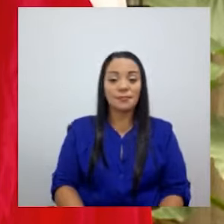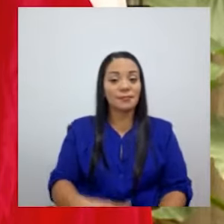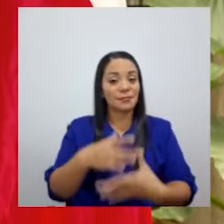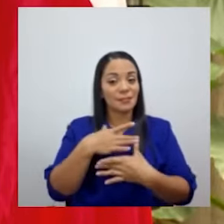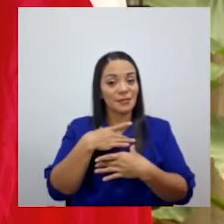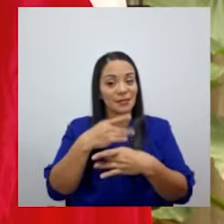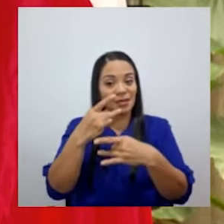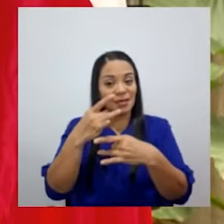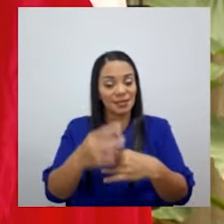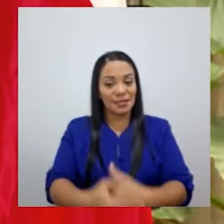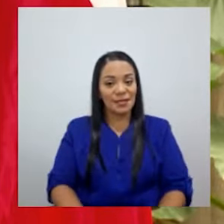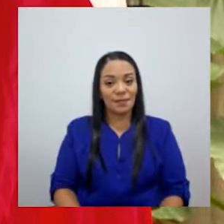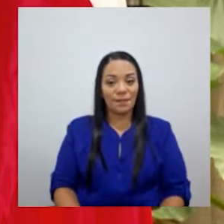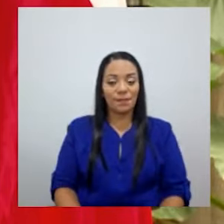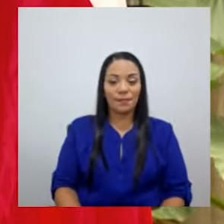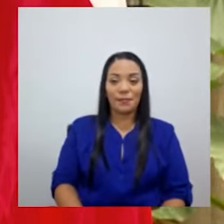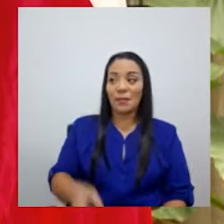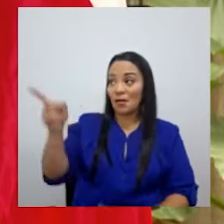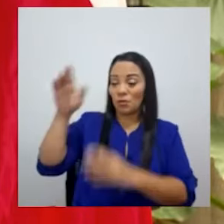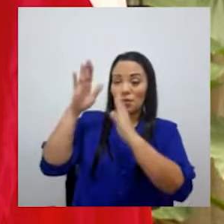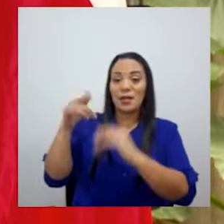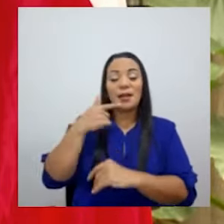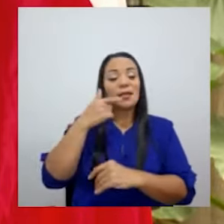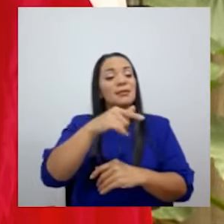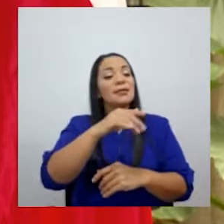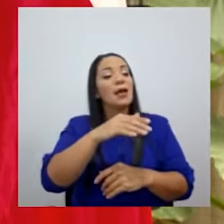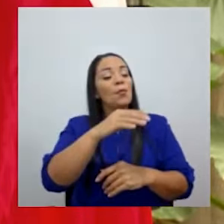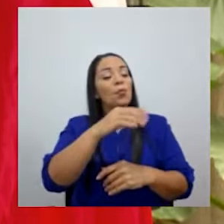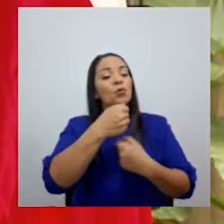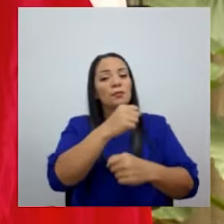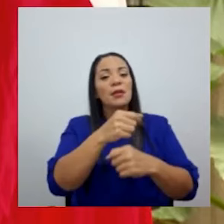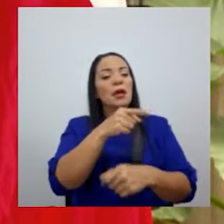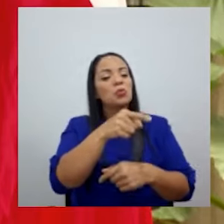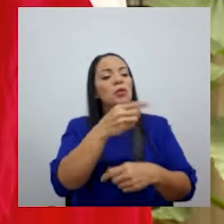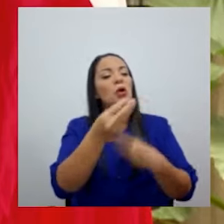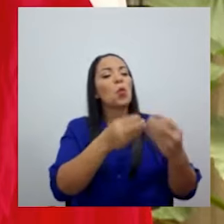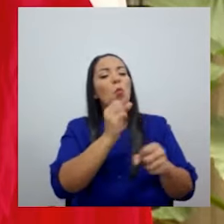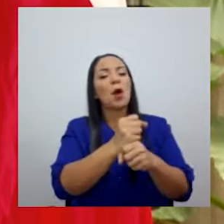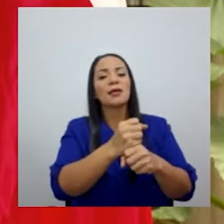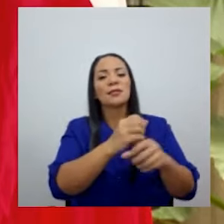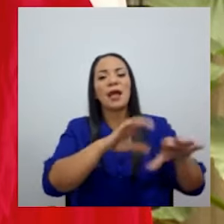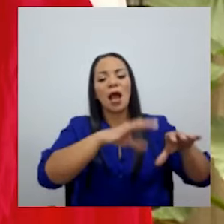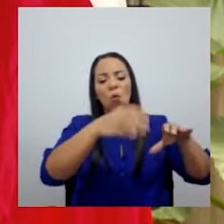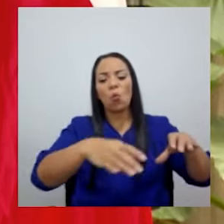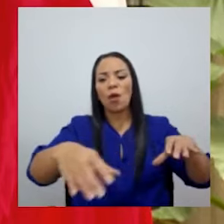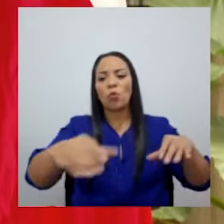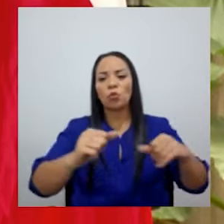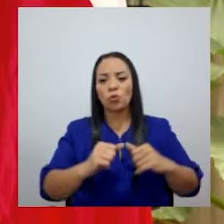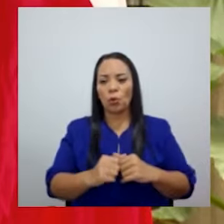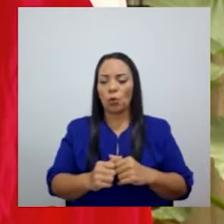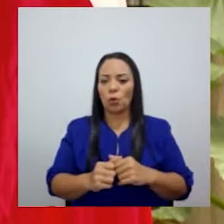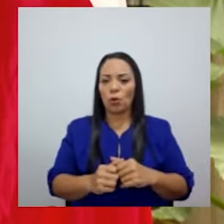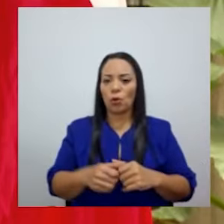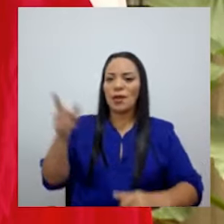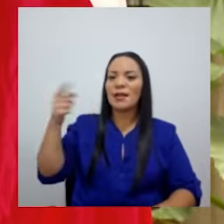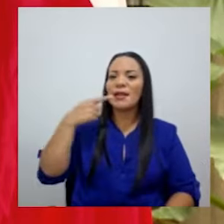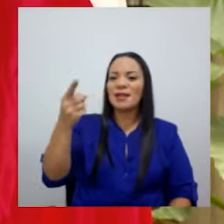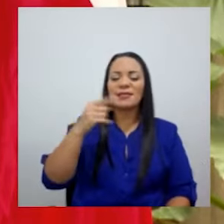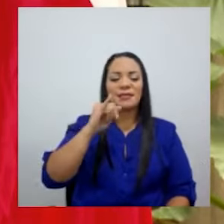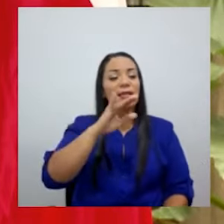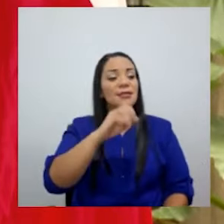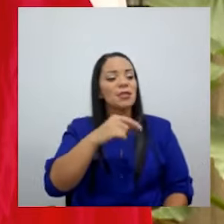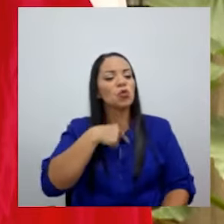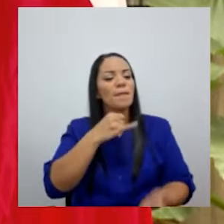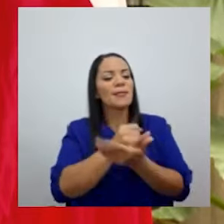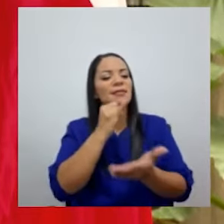Interesante. Le dice a una municipalidad cómo construir un acueducto. Le dice a Lice, lo estoy investigando porque